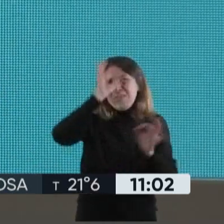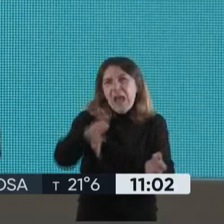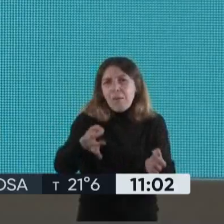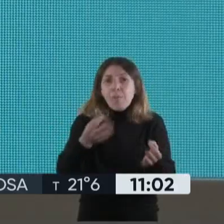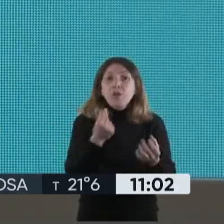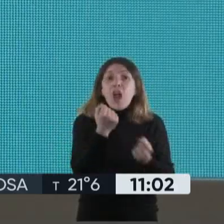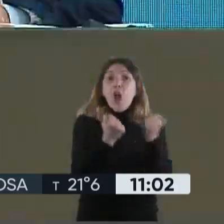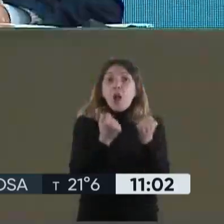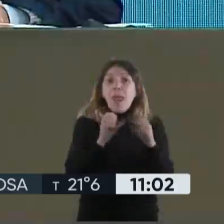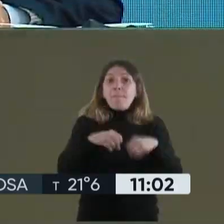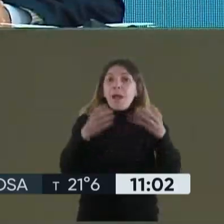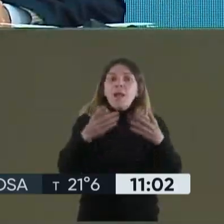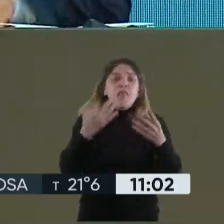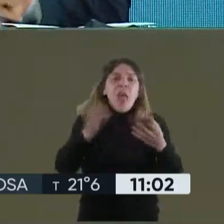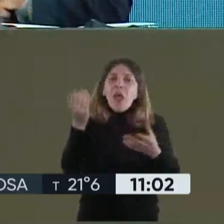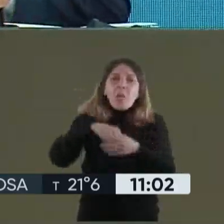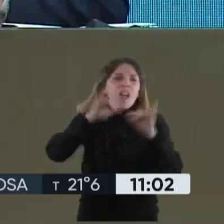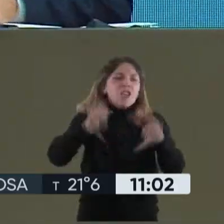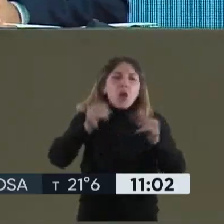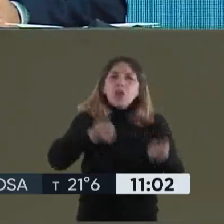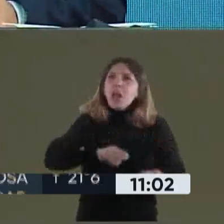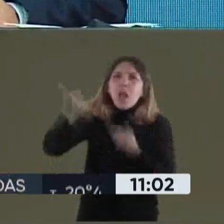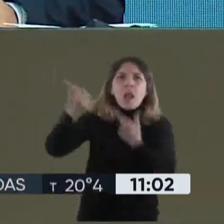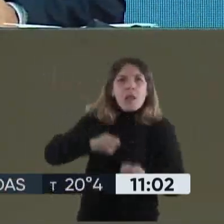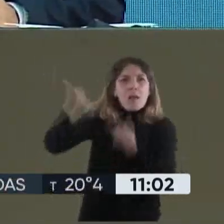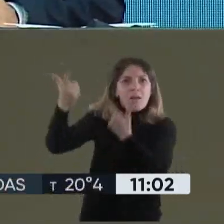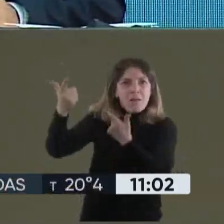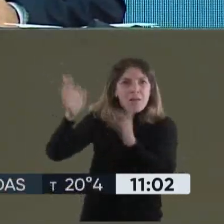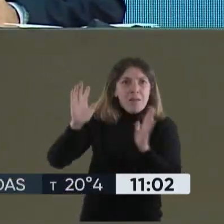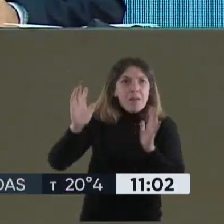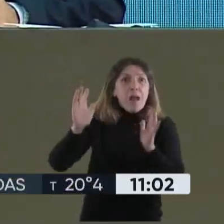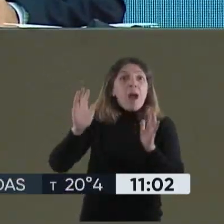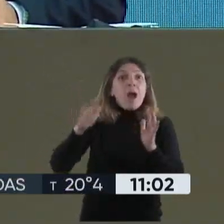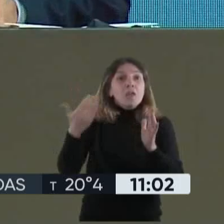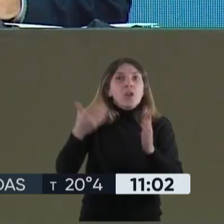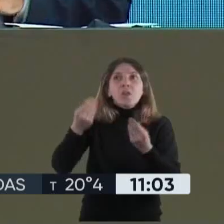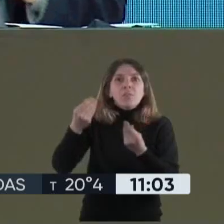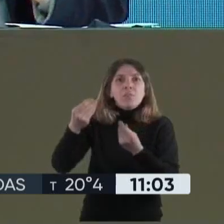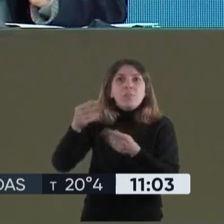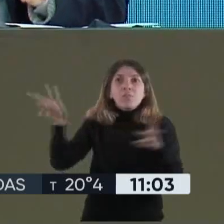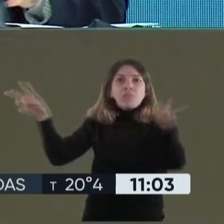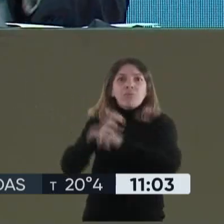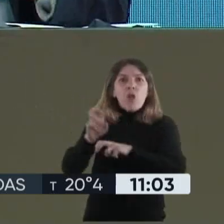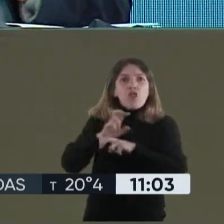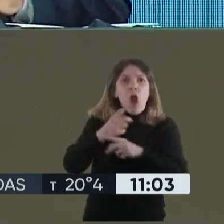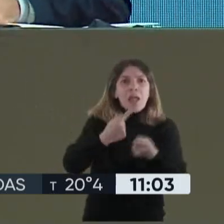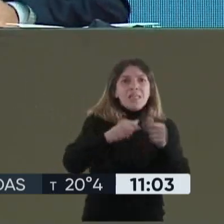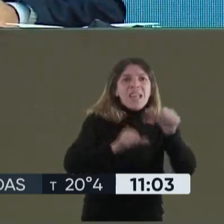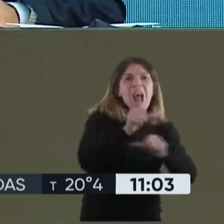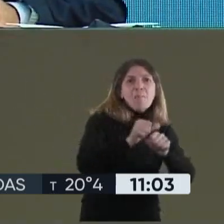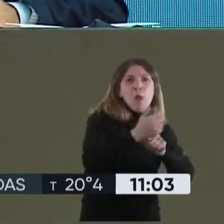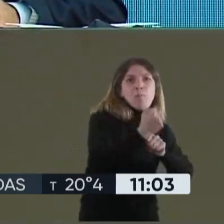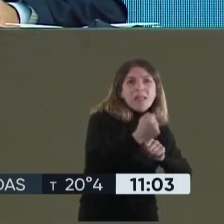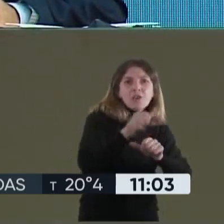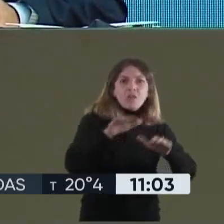de importaciones. Esto contribuiría a una mayor estabilidad cambiaria, que es fundamental para atacar